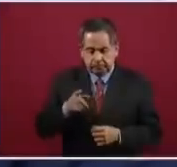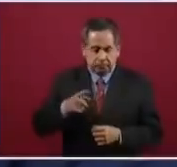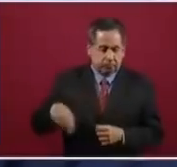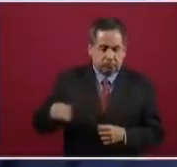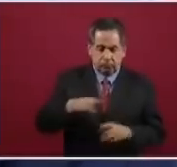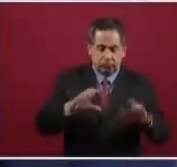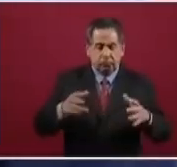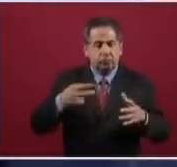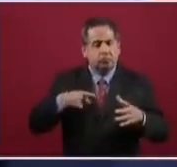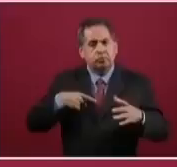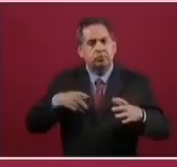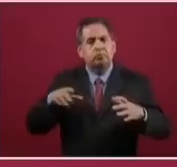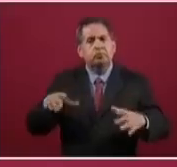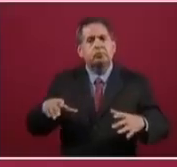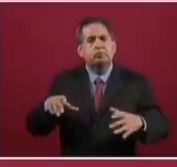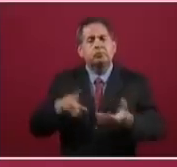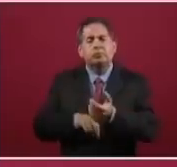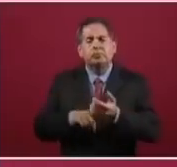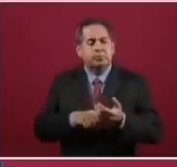conservadores